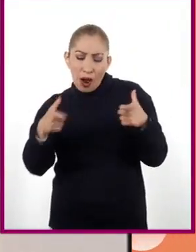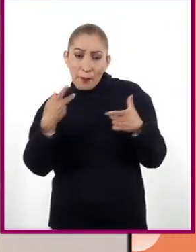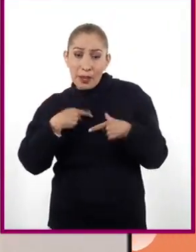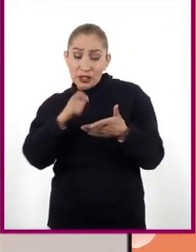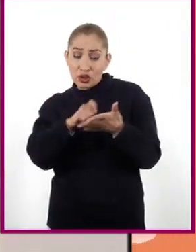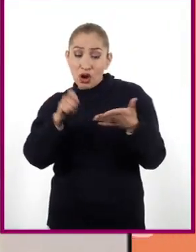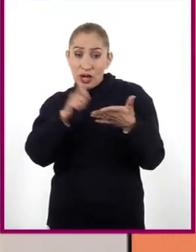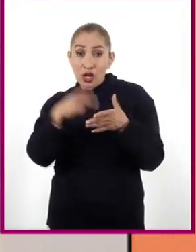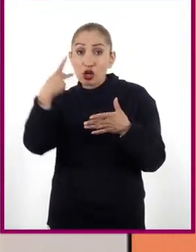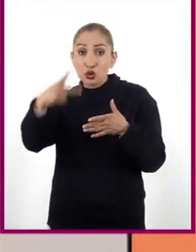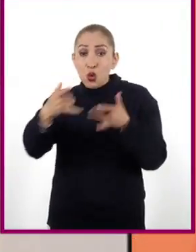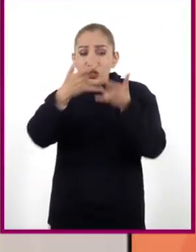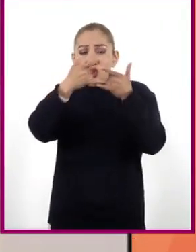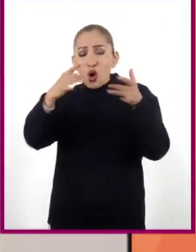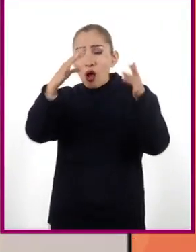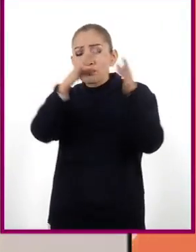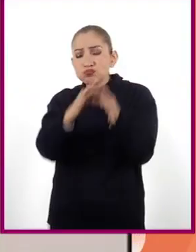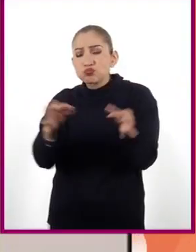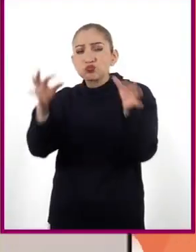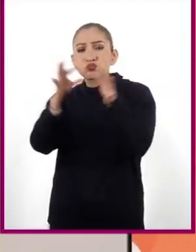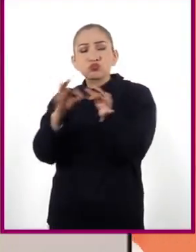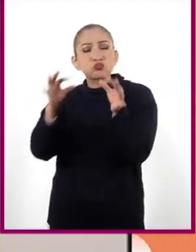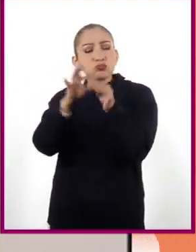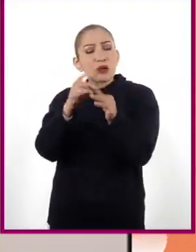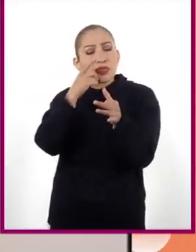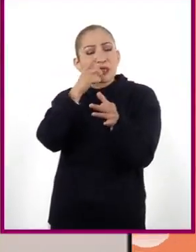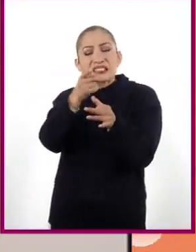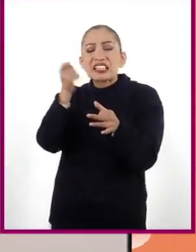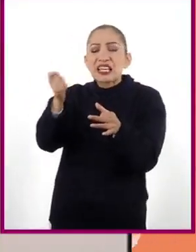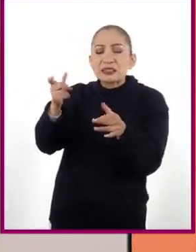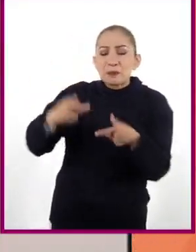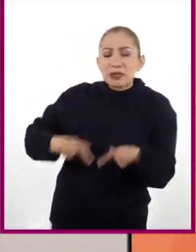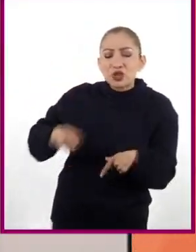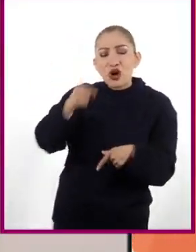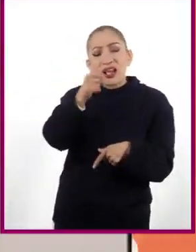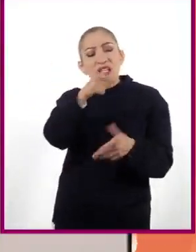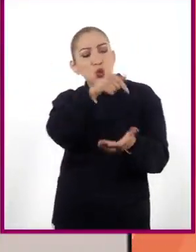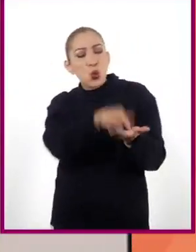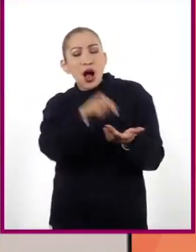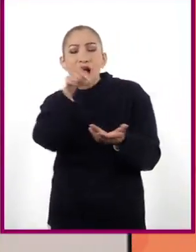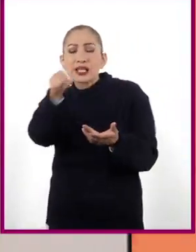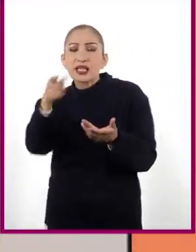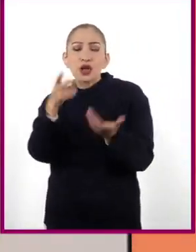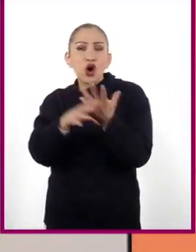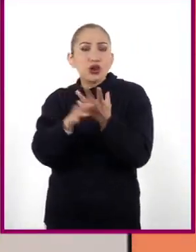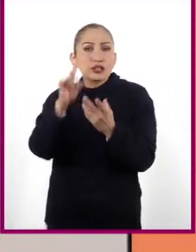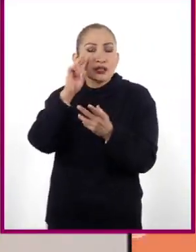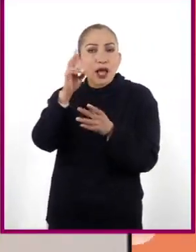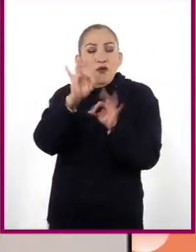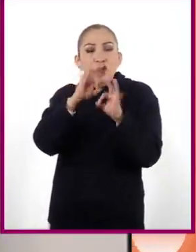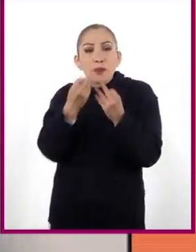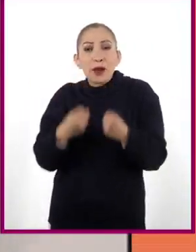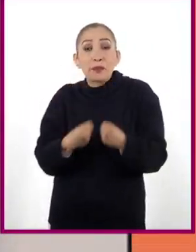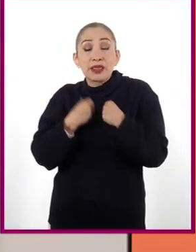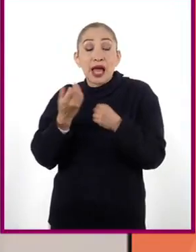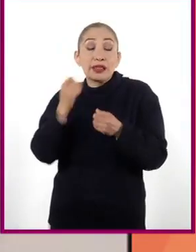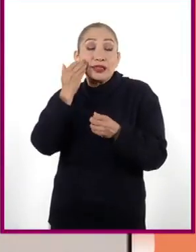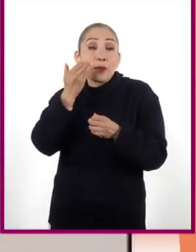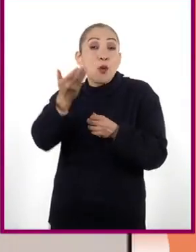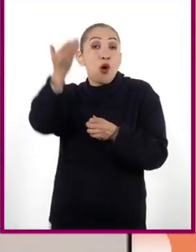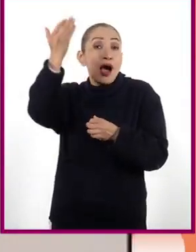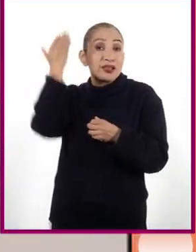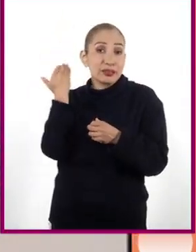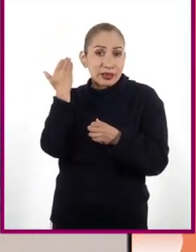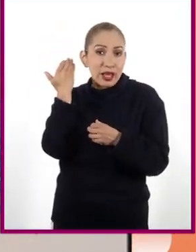escritores quienes a través de sus narraciones describen personas, lugares y hechos que nos permiten conocer la forma de vida de épocas